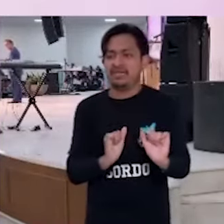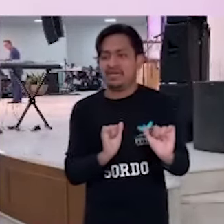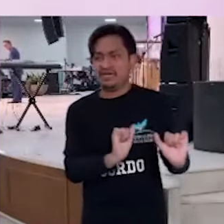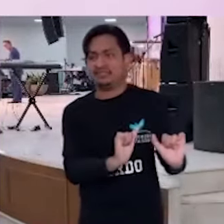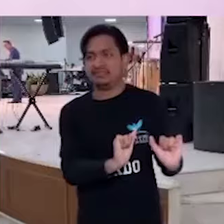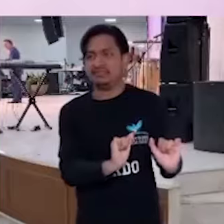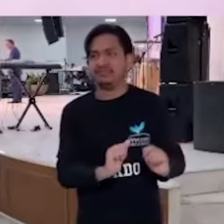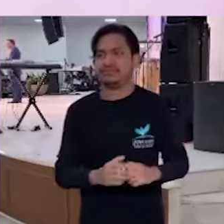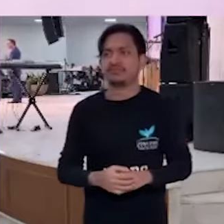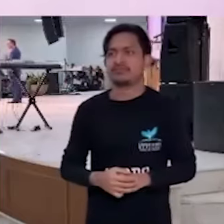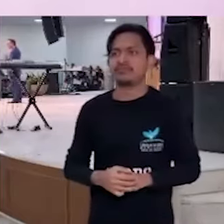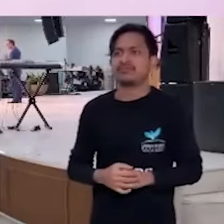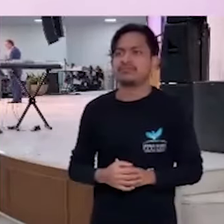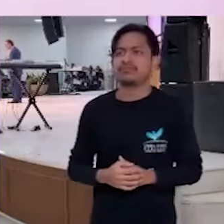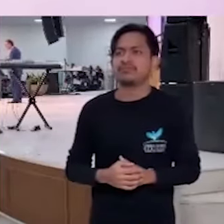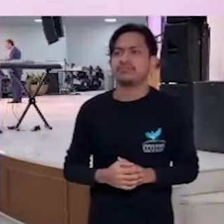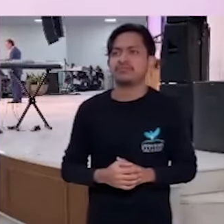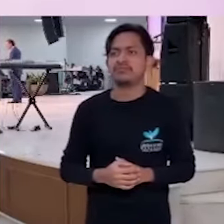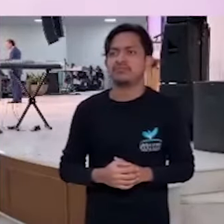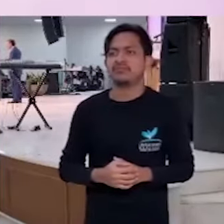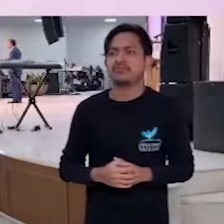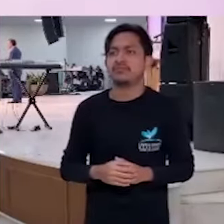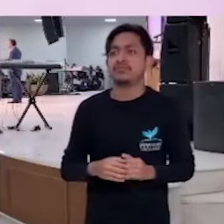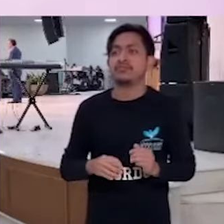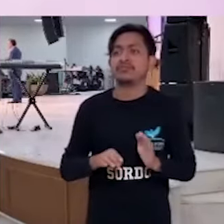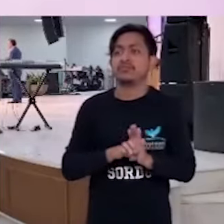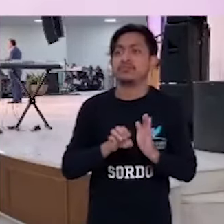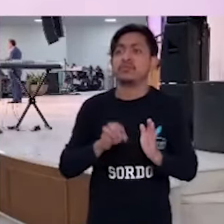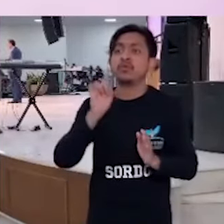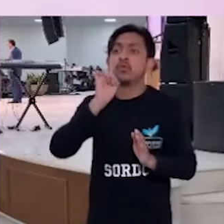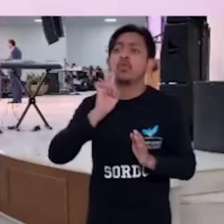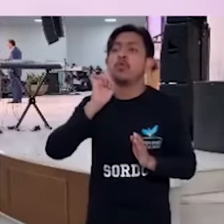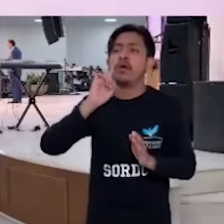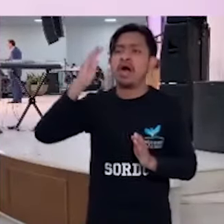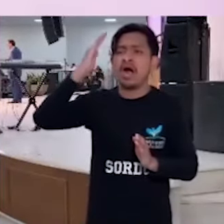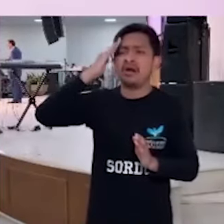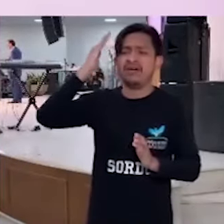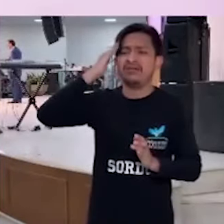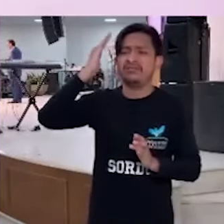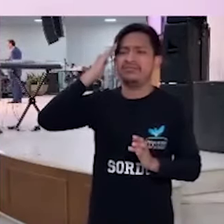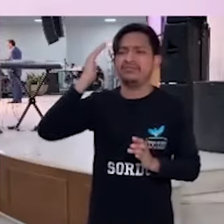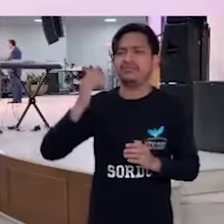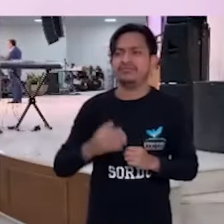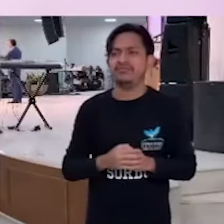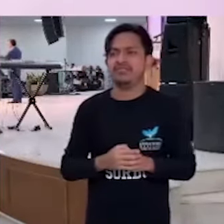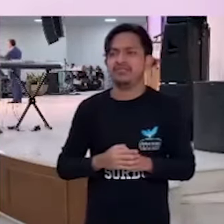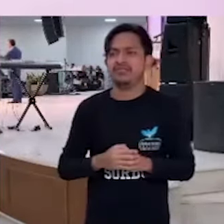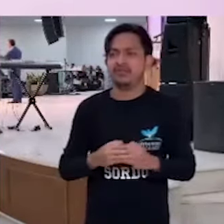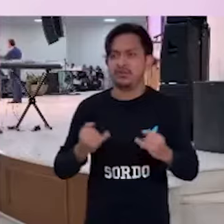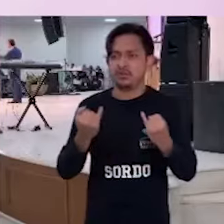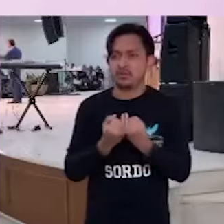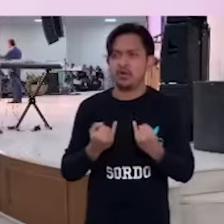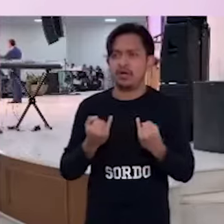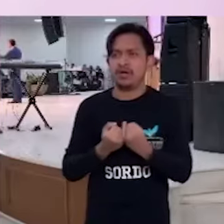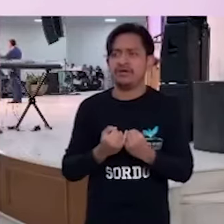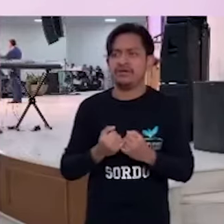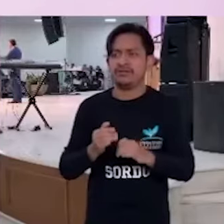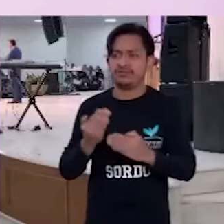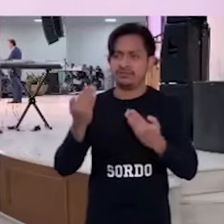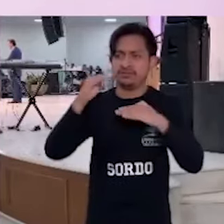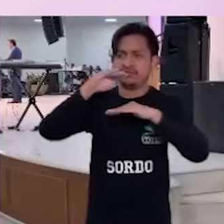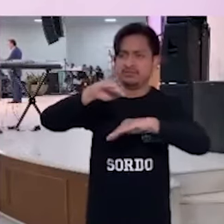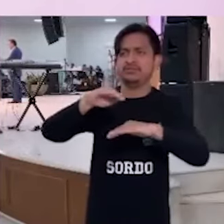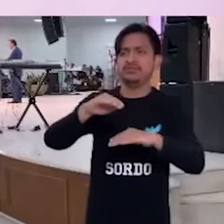una mujer que está en el liderazgo, con hombres. Como pastores, uno de nuestros deberes es aconsejar,